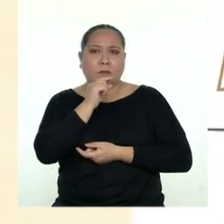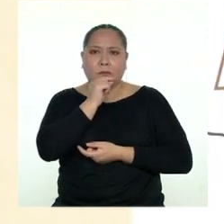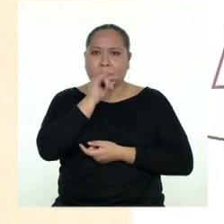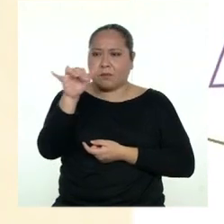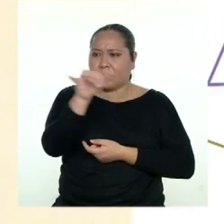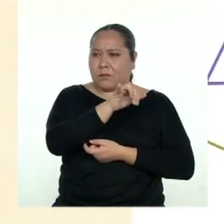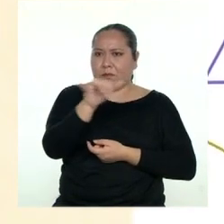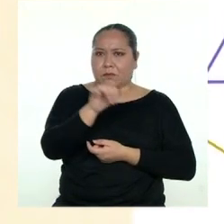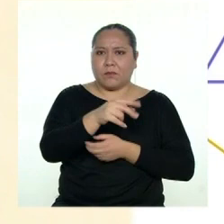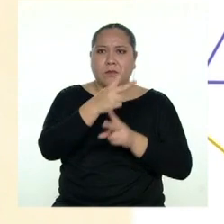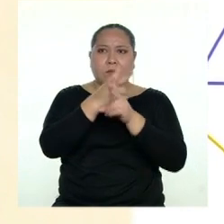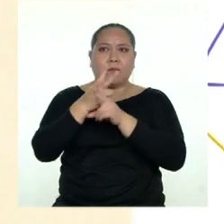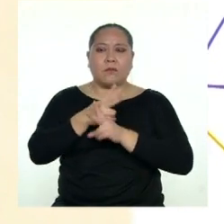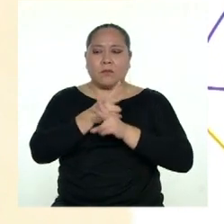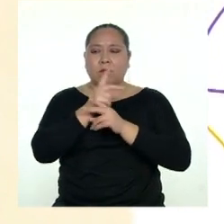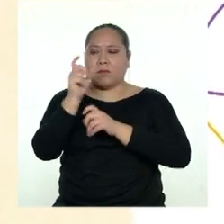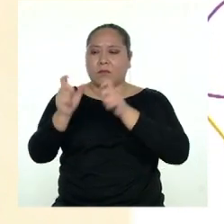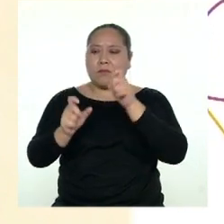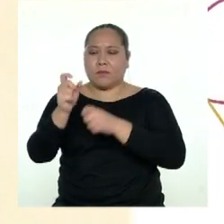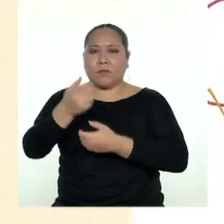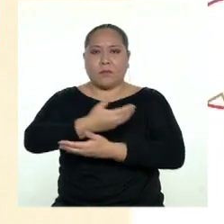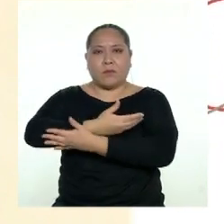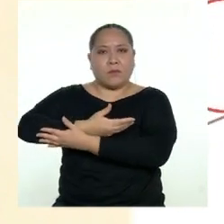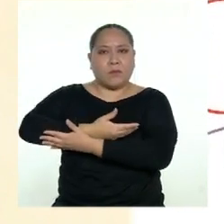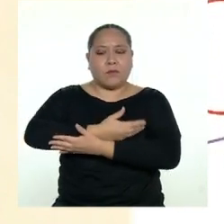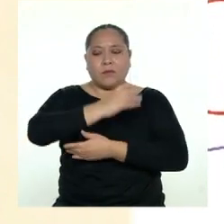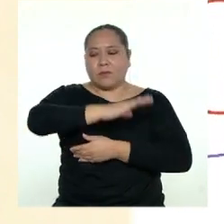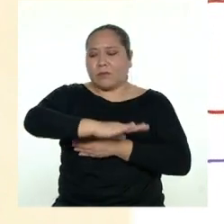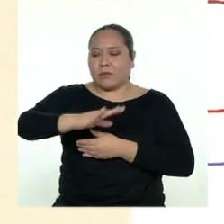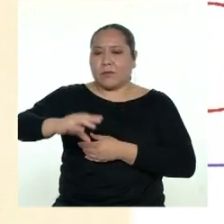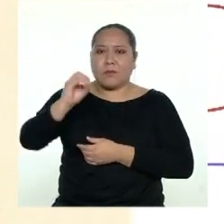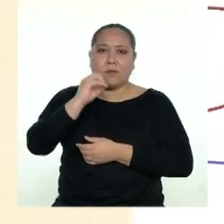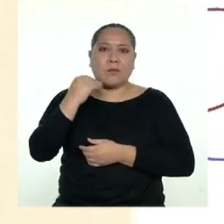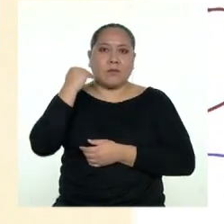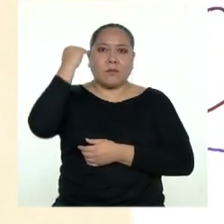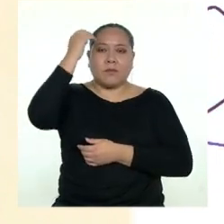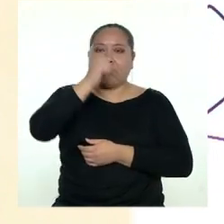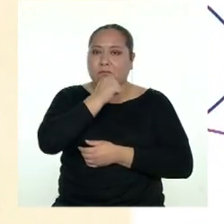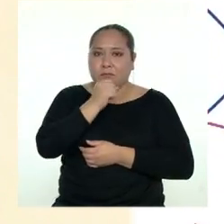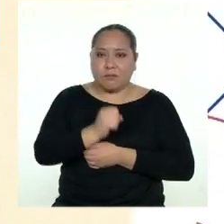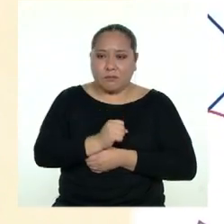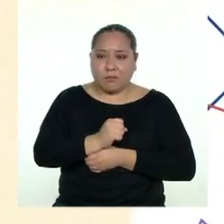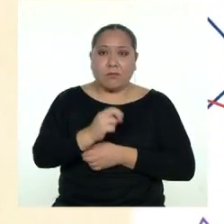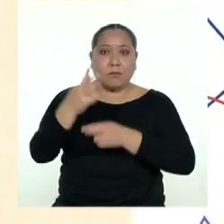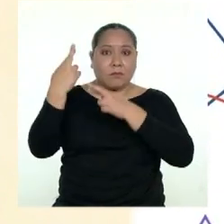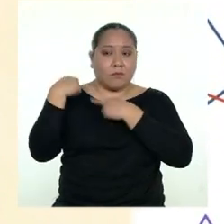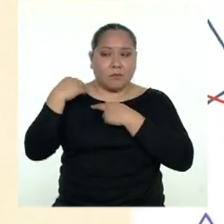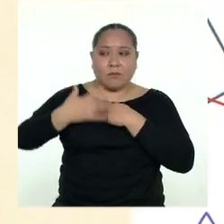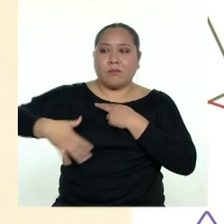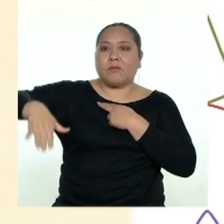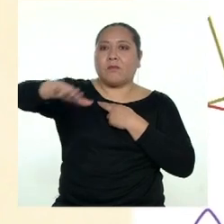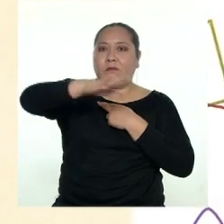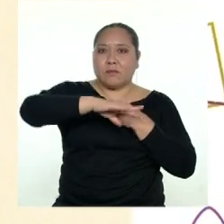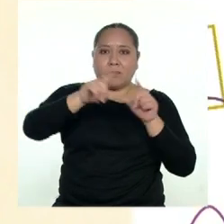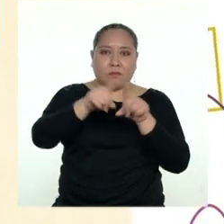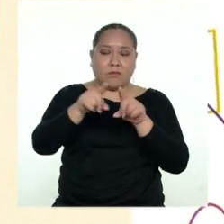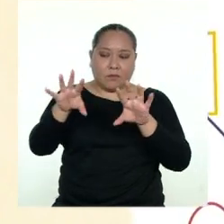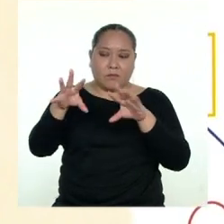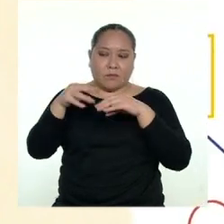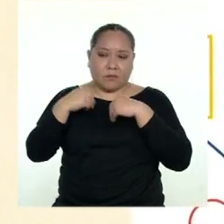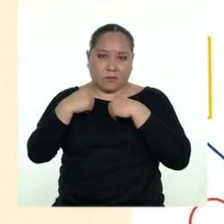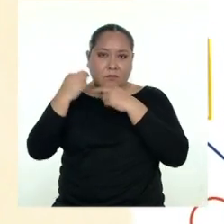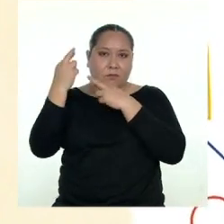El cuidado de las personas dependientes, bebés, niños y adultos mayores son tareas de todos y todas y debemos asumirlas de